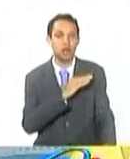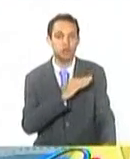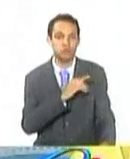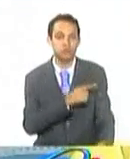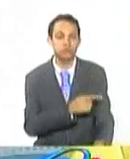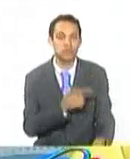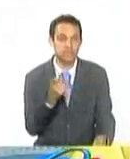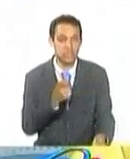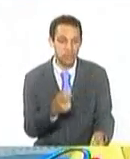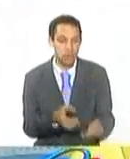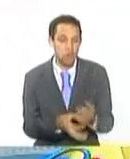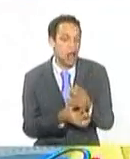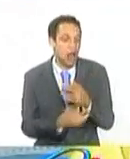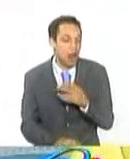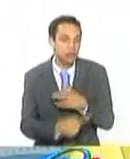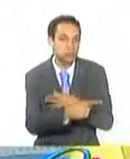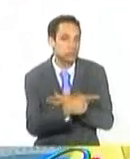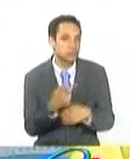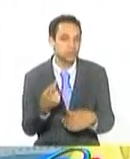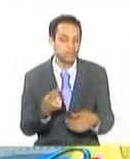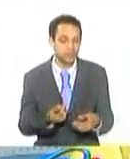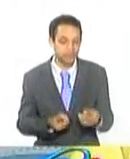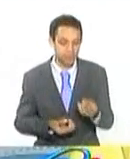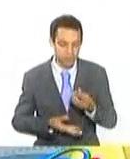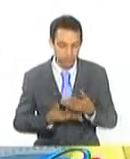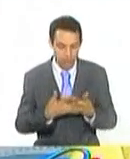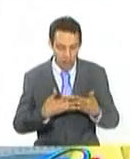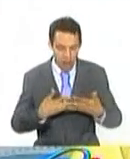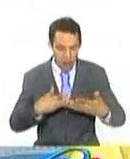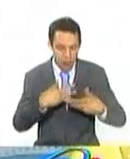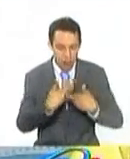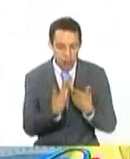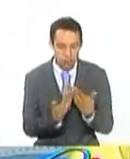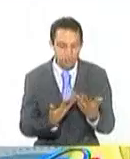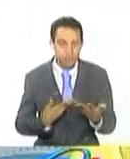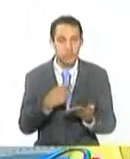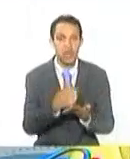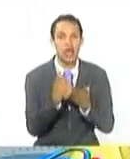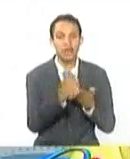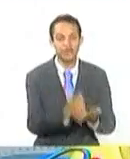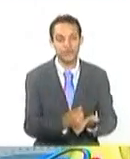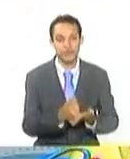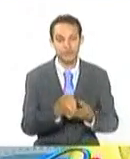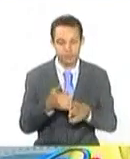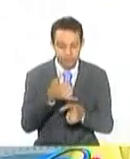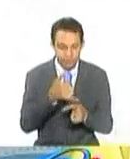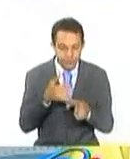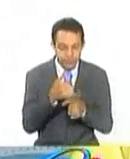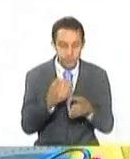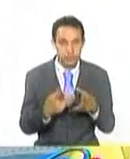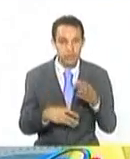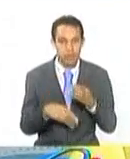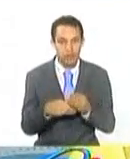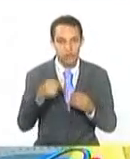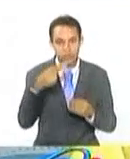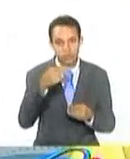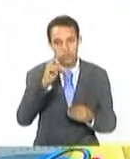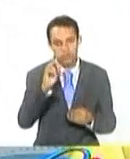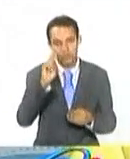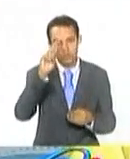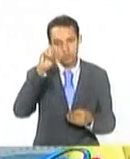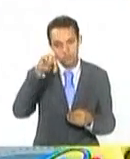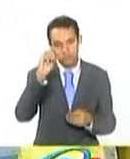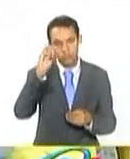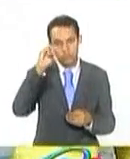necesitamos grasas porque eso es lo que forma la membrana de las células Y eso es lo que produce las hormonas es deir que si yo no